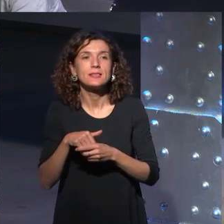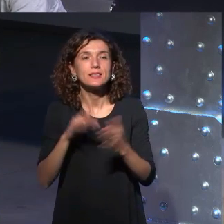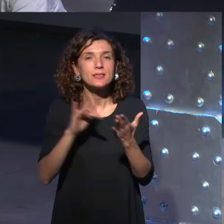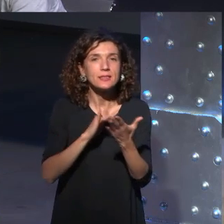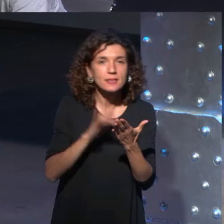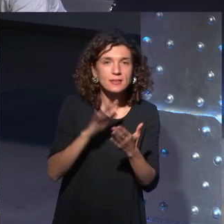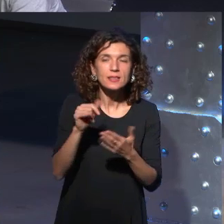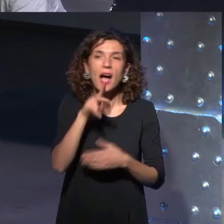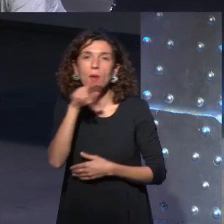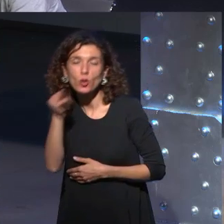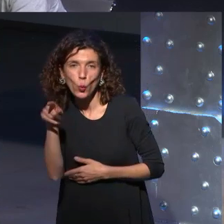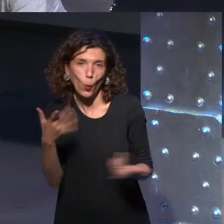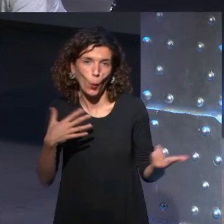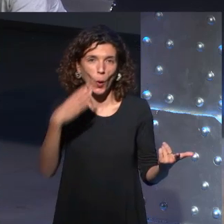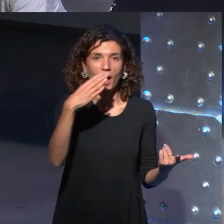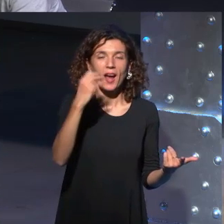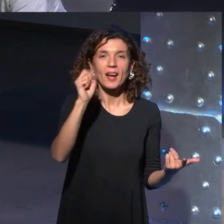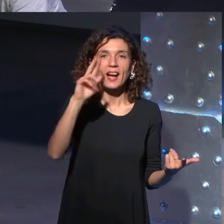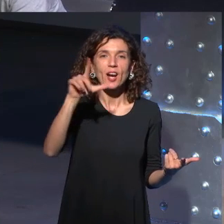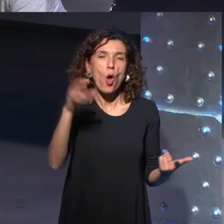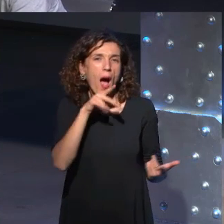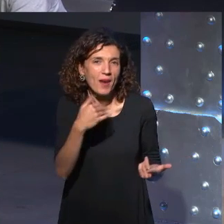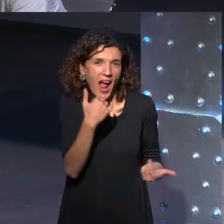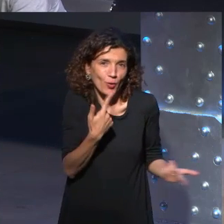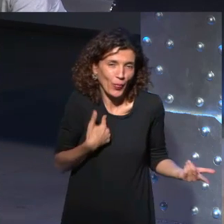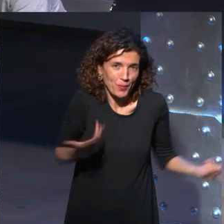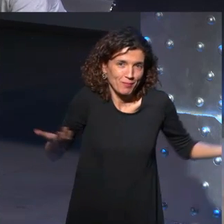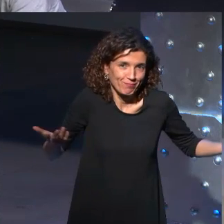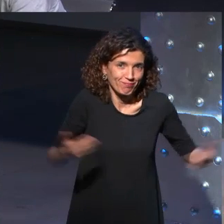aquí. Habla tú, Carles, para que no me veas tan ridículo.